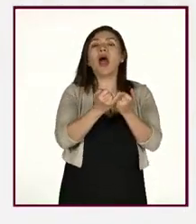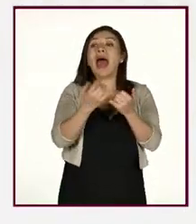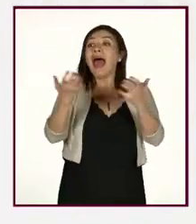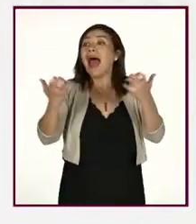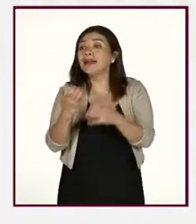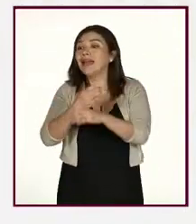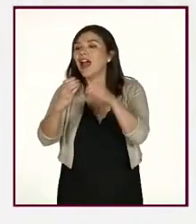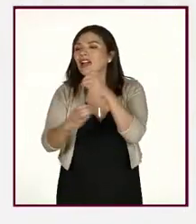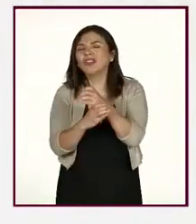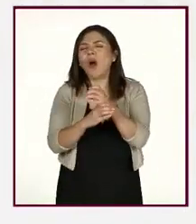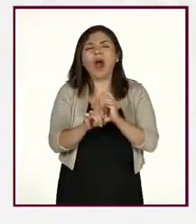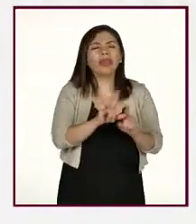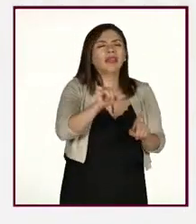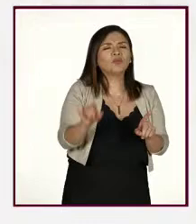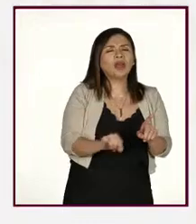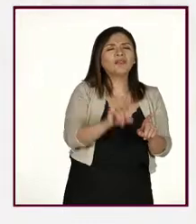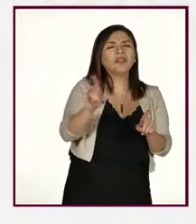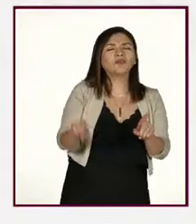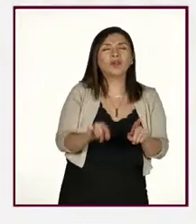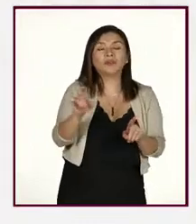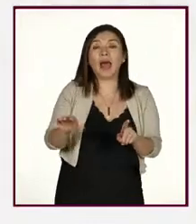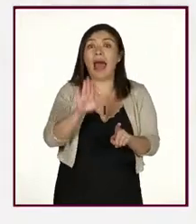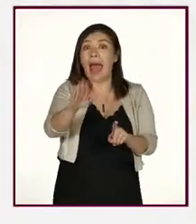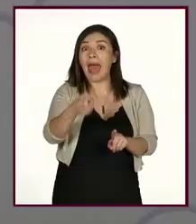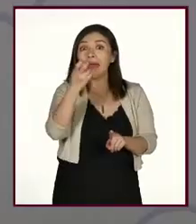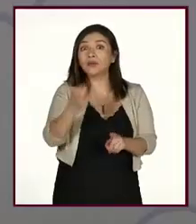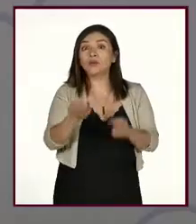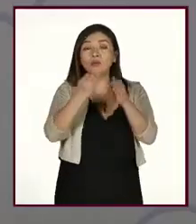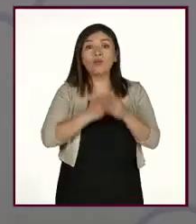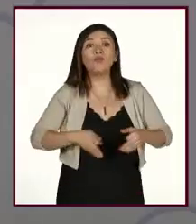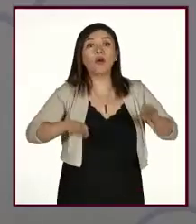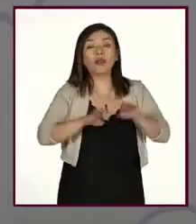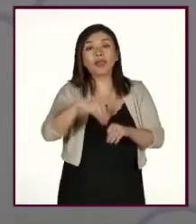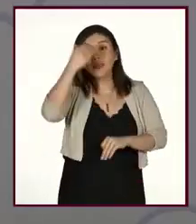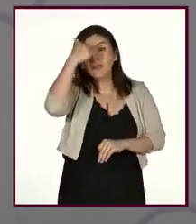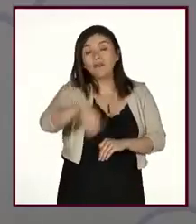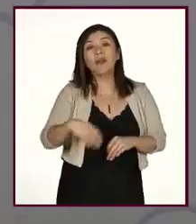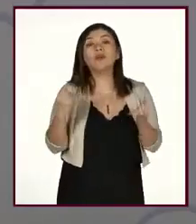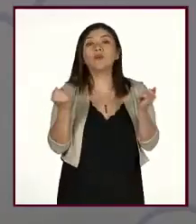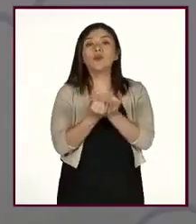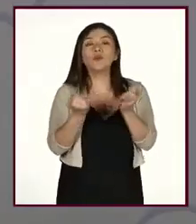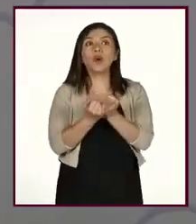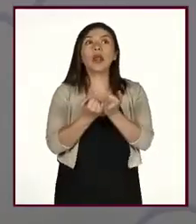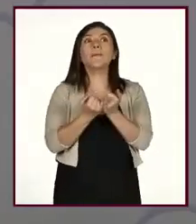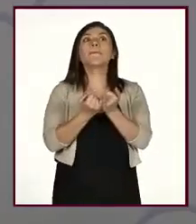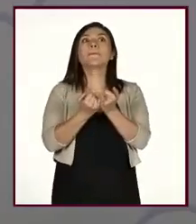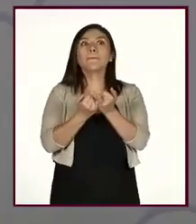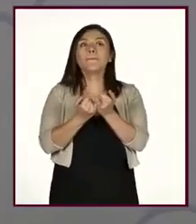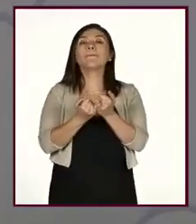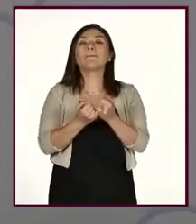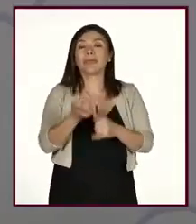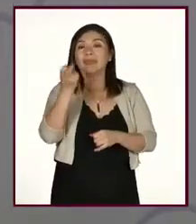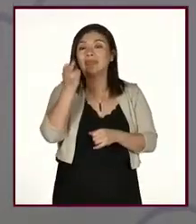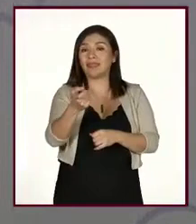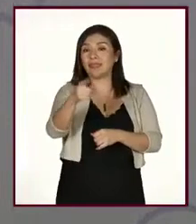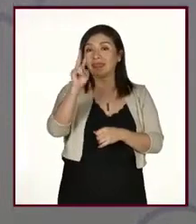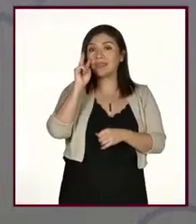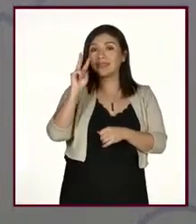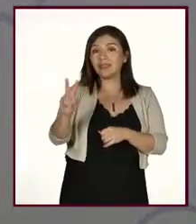ciertas conductas. Aquí es importante mencionar también que, bueno, dentro de lo que